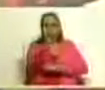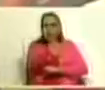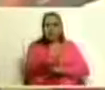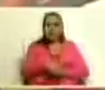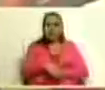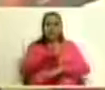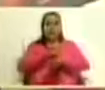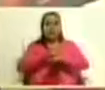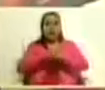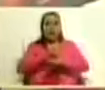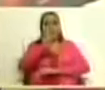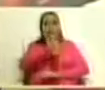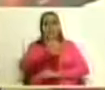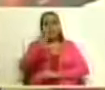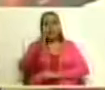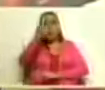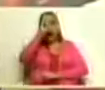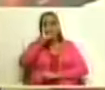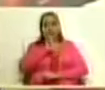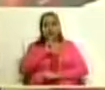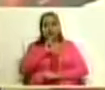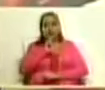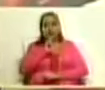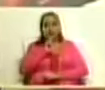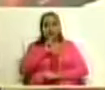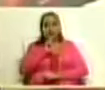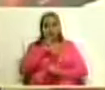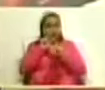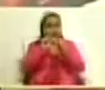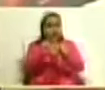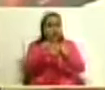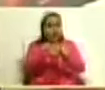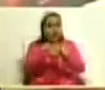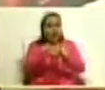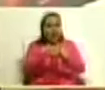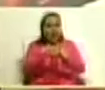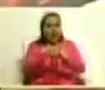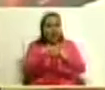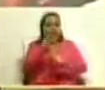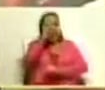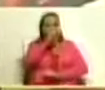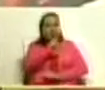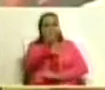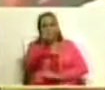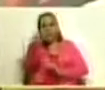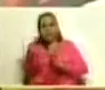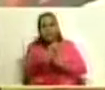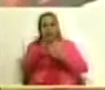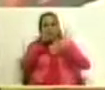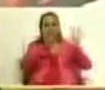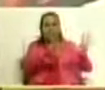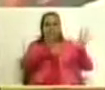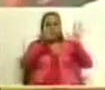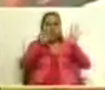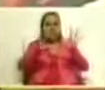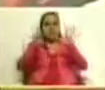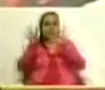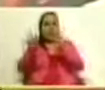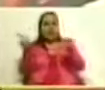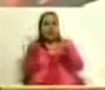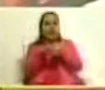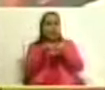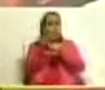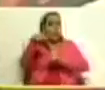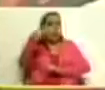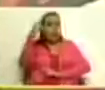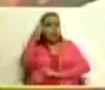Porque los que tienen 45... En 1989, un día como hoy, tenían 10